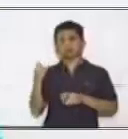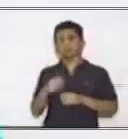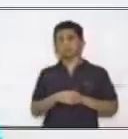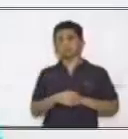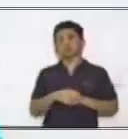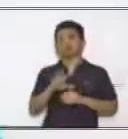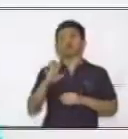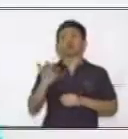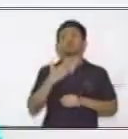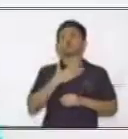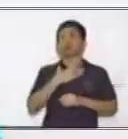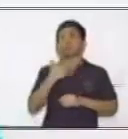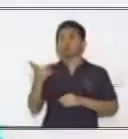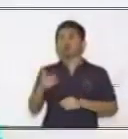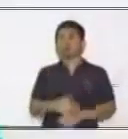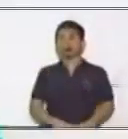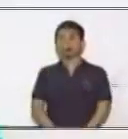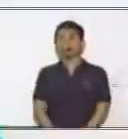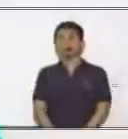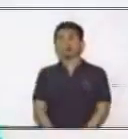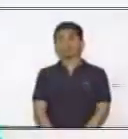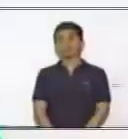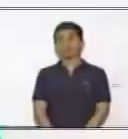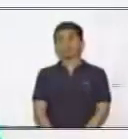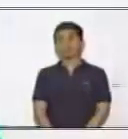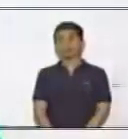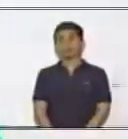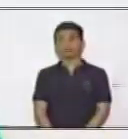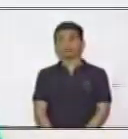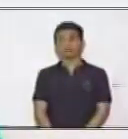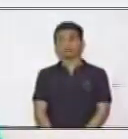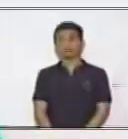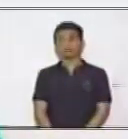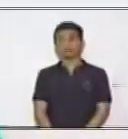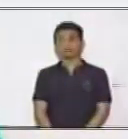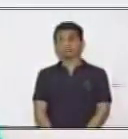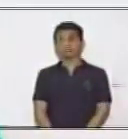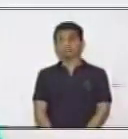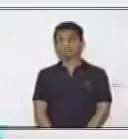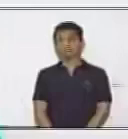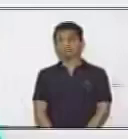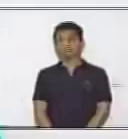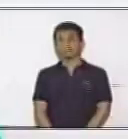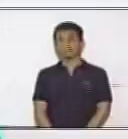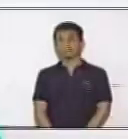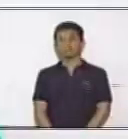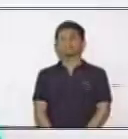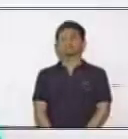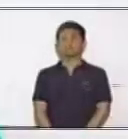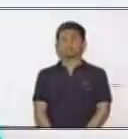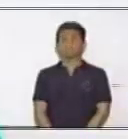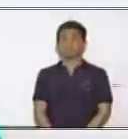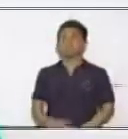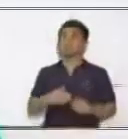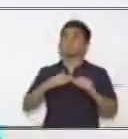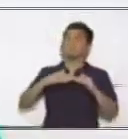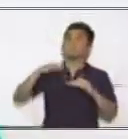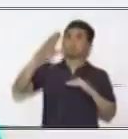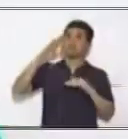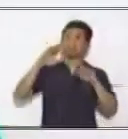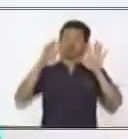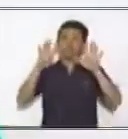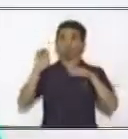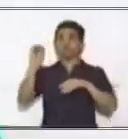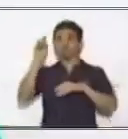¿Cómo se llamará ese triángulo? Bueno, los ángulos mayores de 90